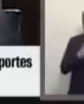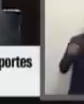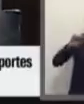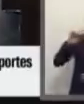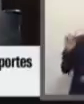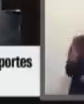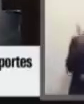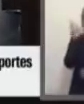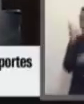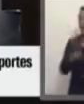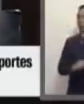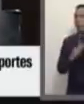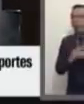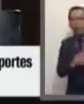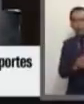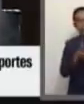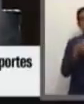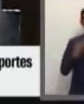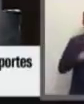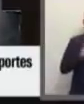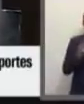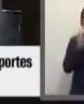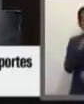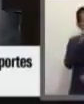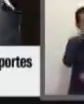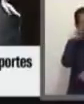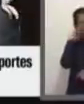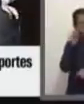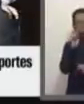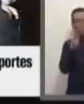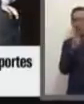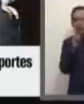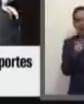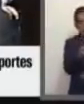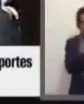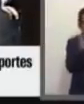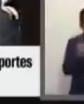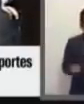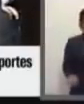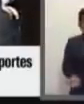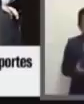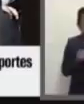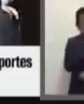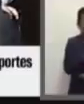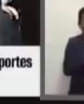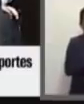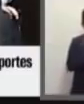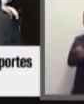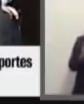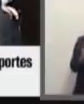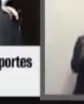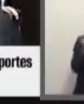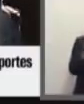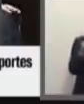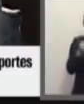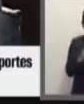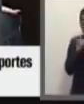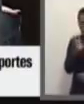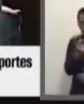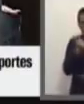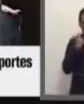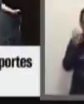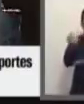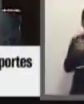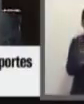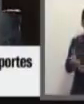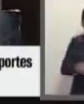tan moderno que es invisible, no existe, no se desarrolló y se han pagado millones de pesos de indemnización. El segundo,